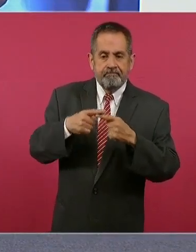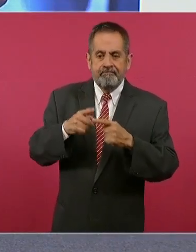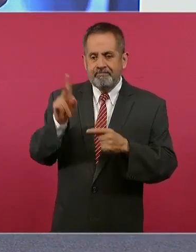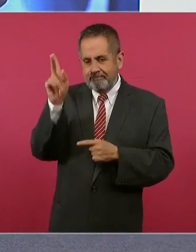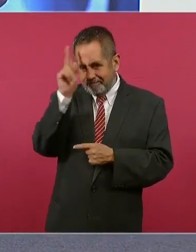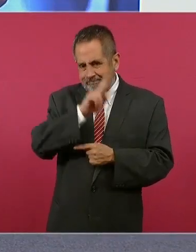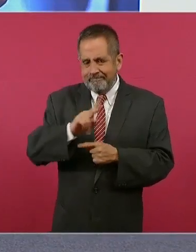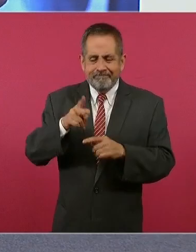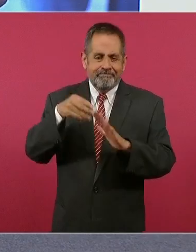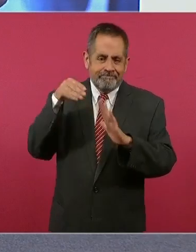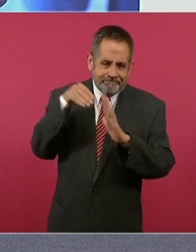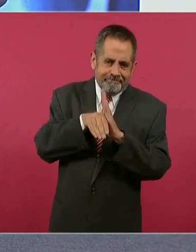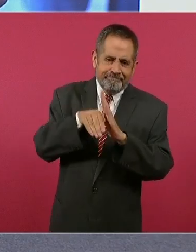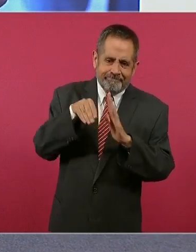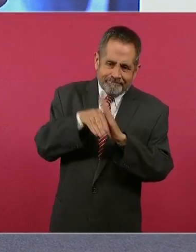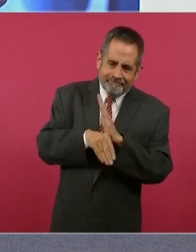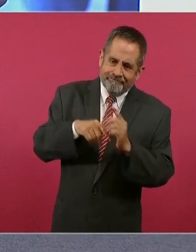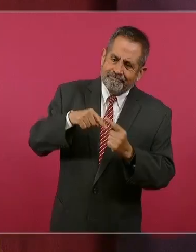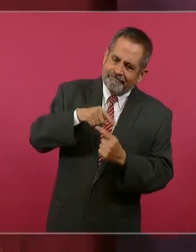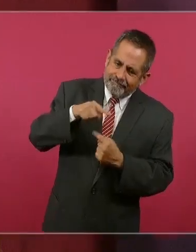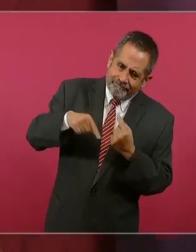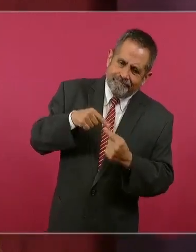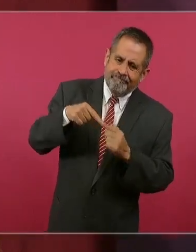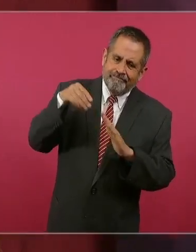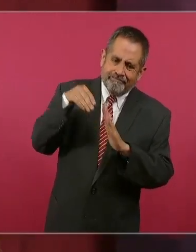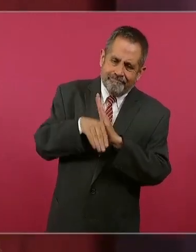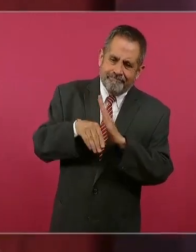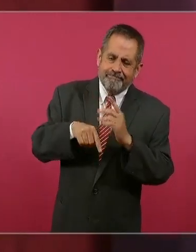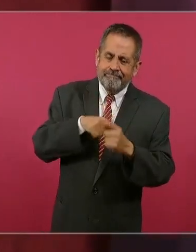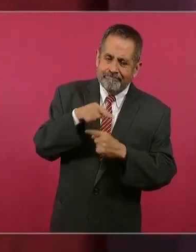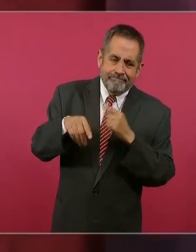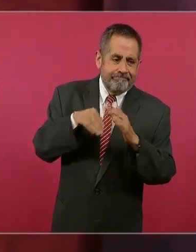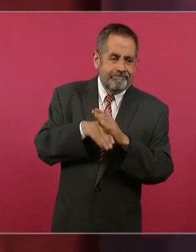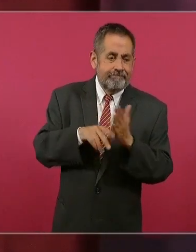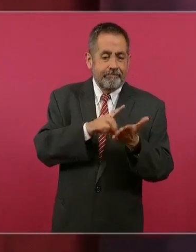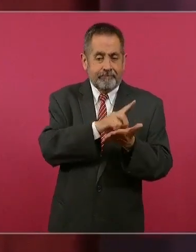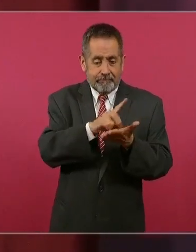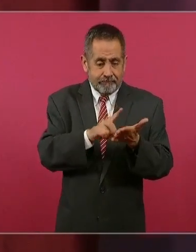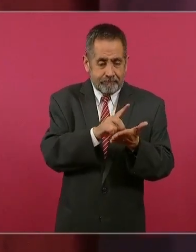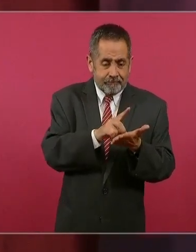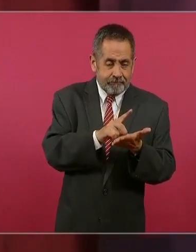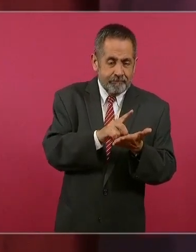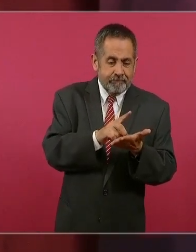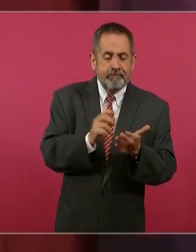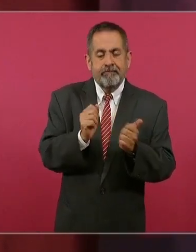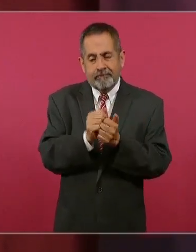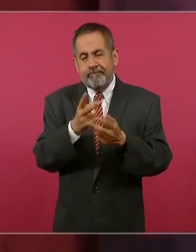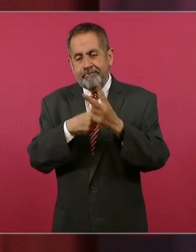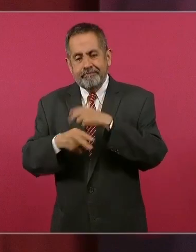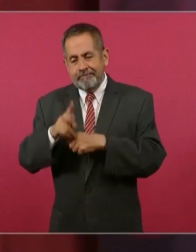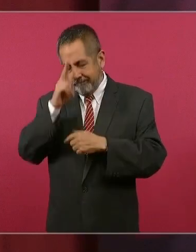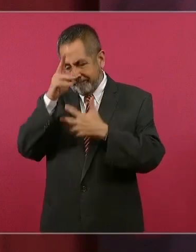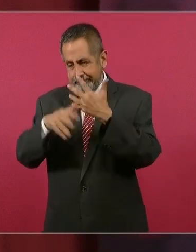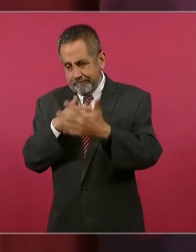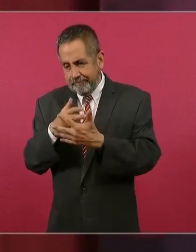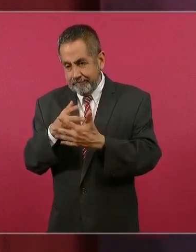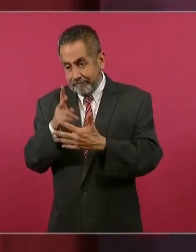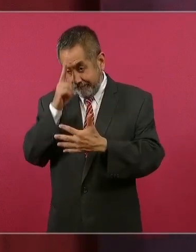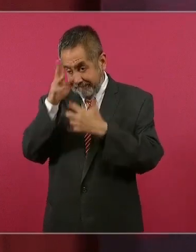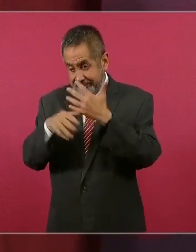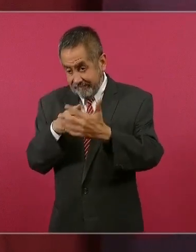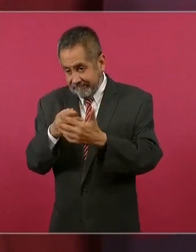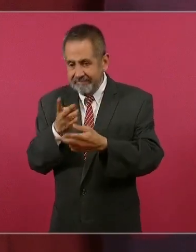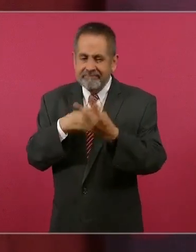vicioso, literalmente hablando, entre drogas y violencia. ¿Cuál inició cuál? No importa, y